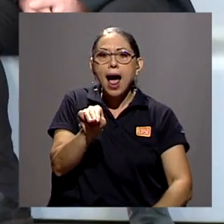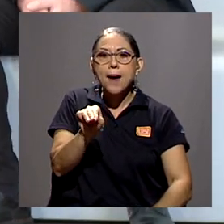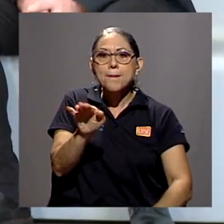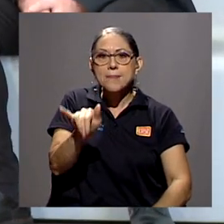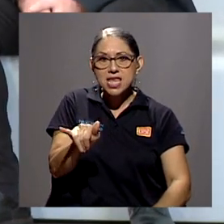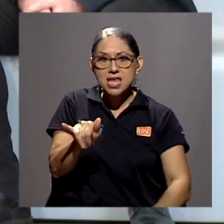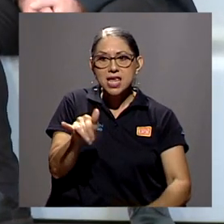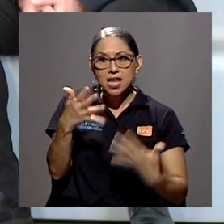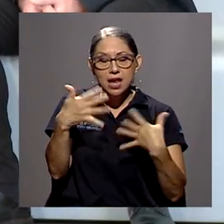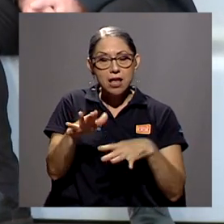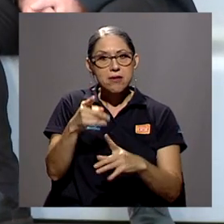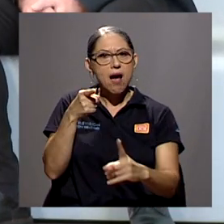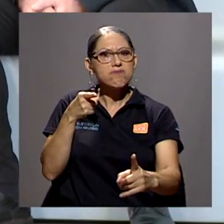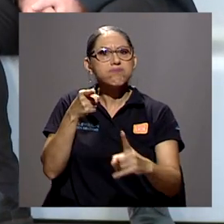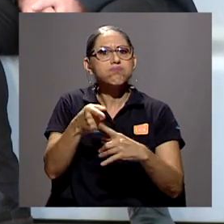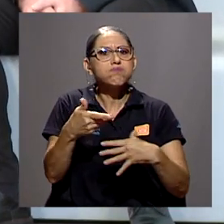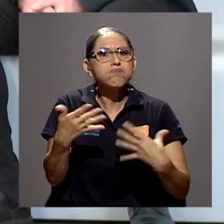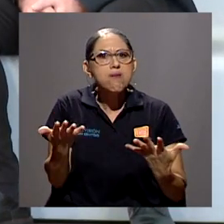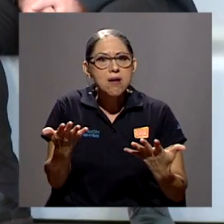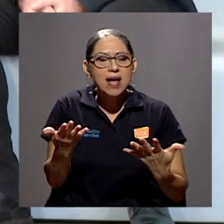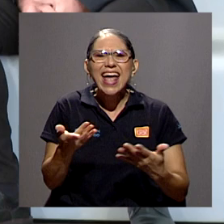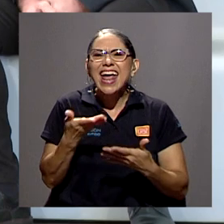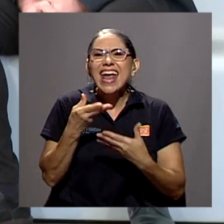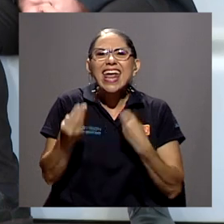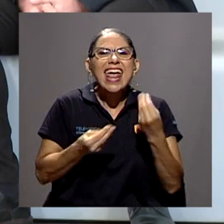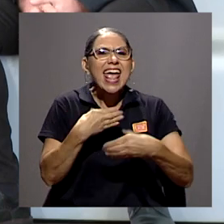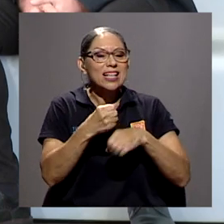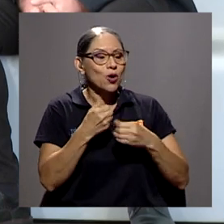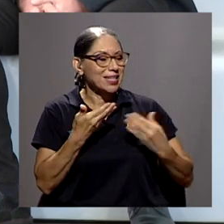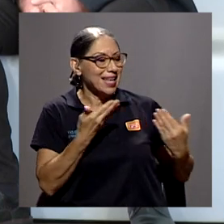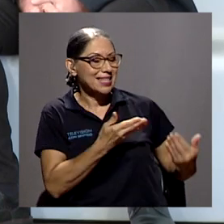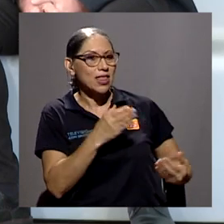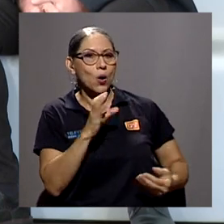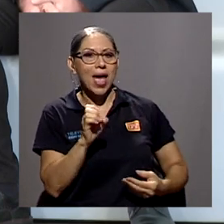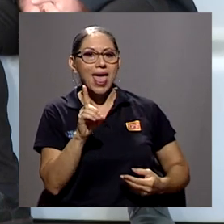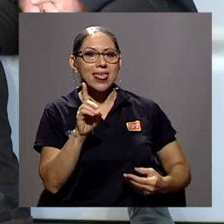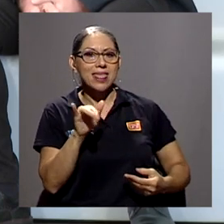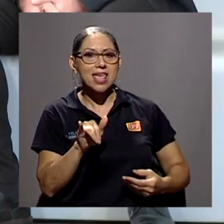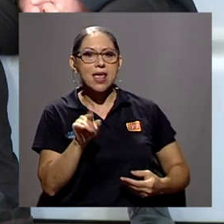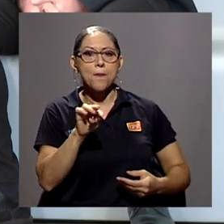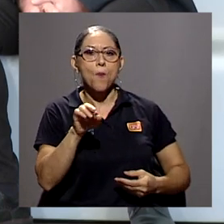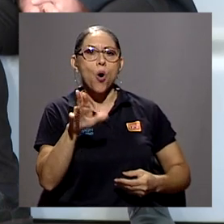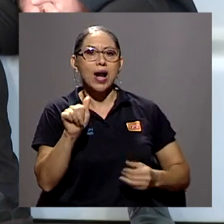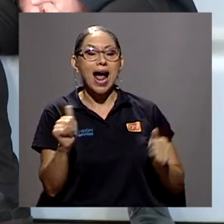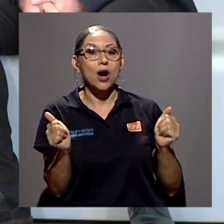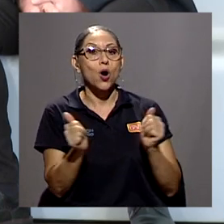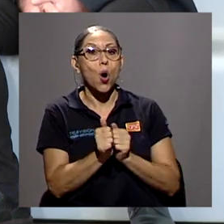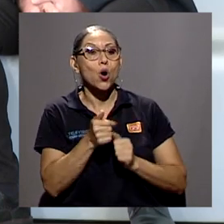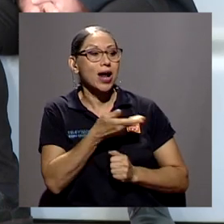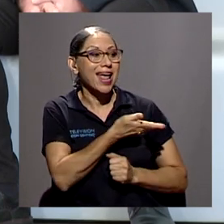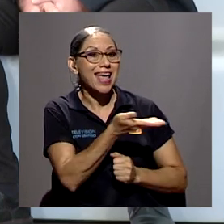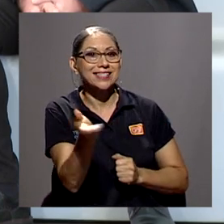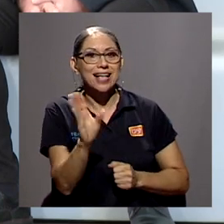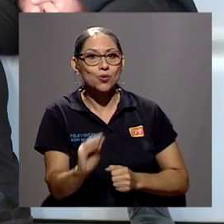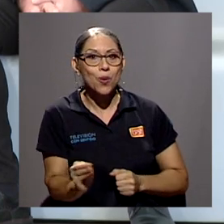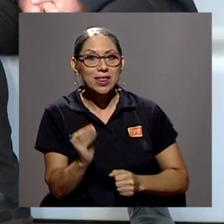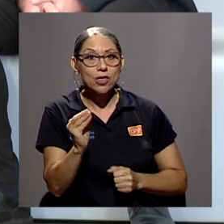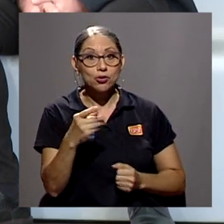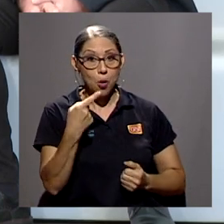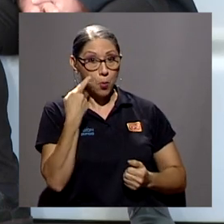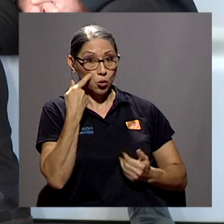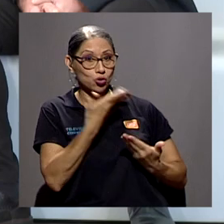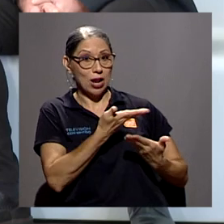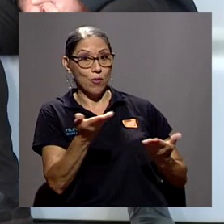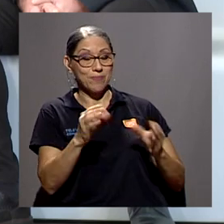ahora qué es lo que está haciendo él y mora con estas juventudes porque usted lo ve en la orquesta